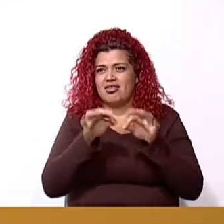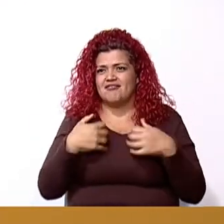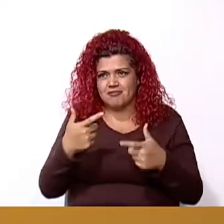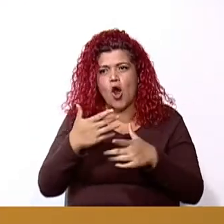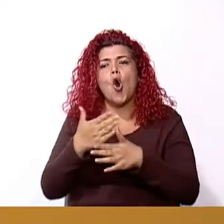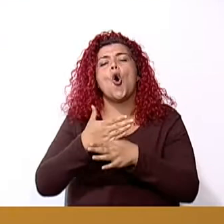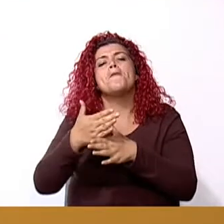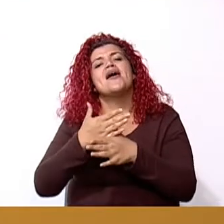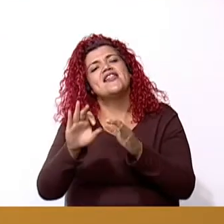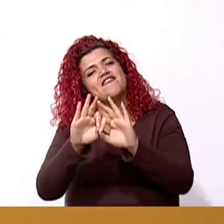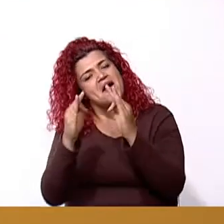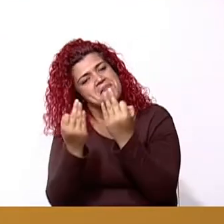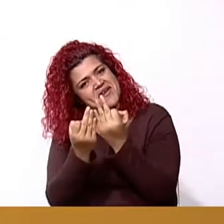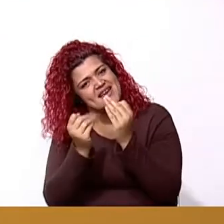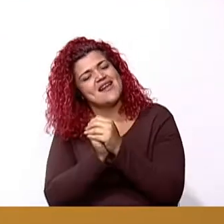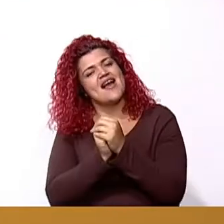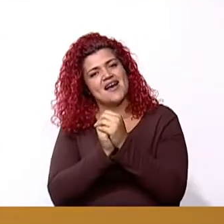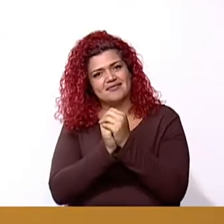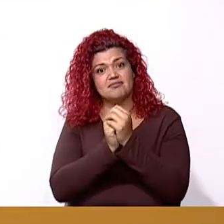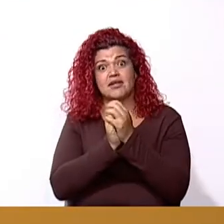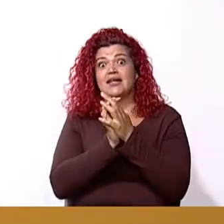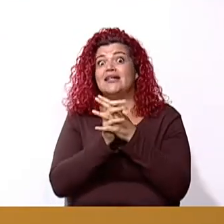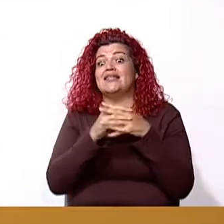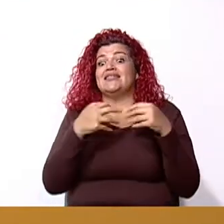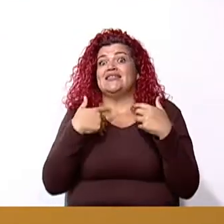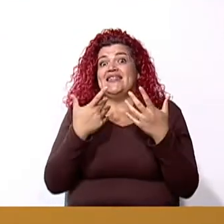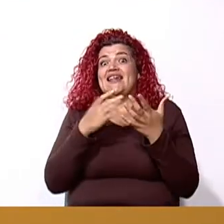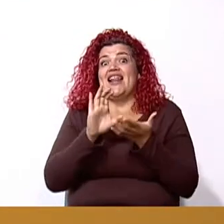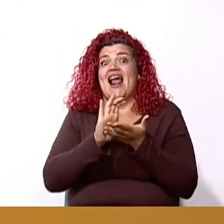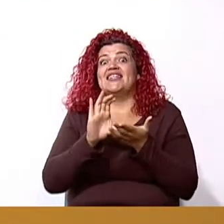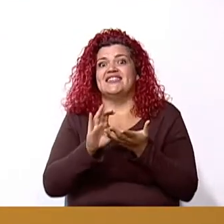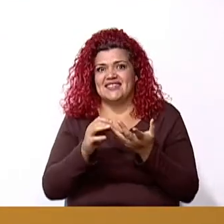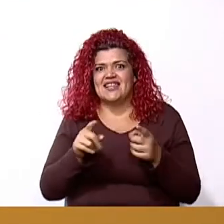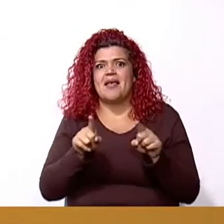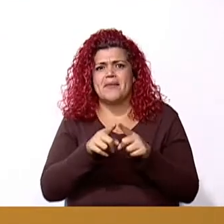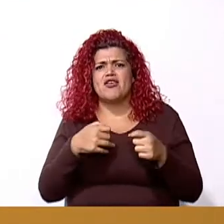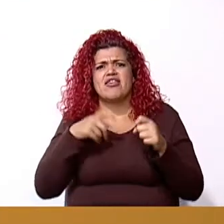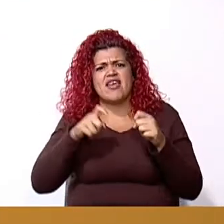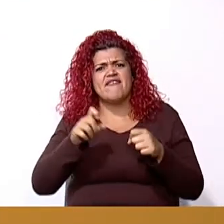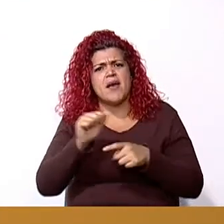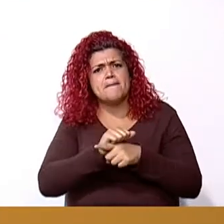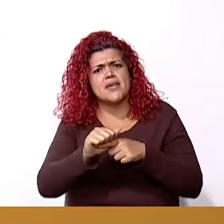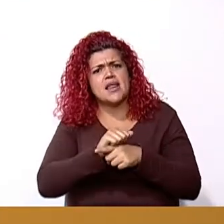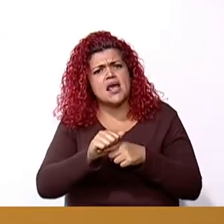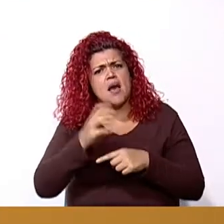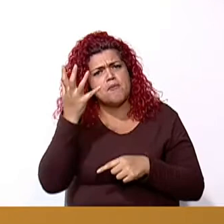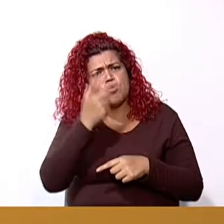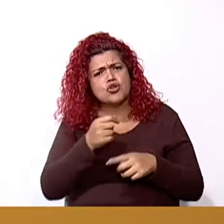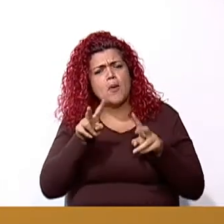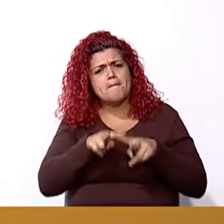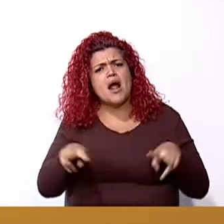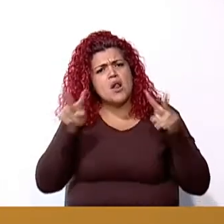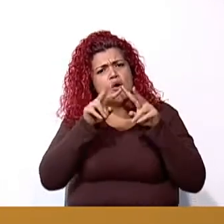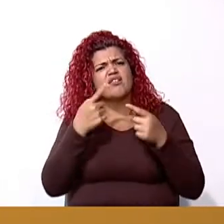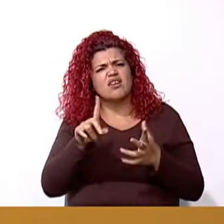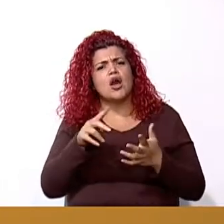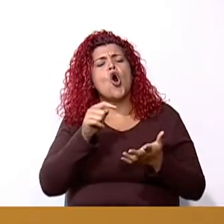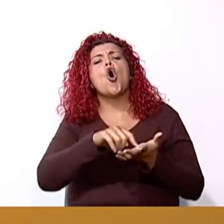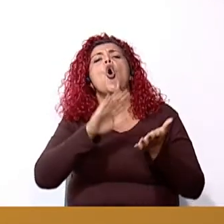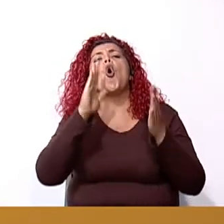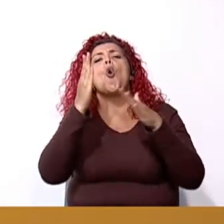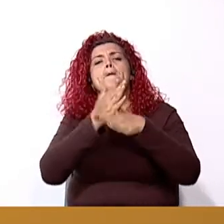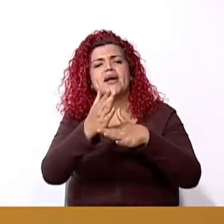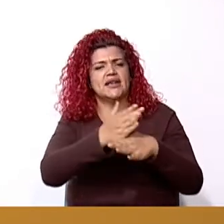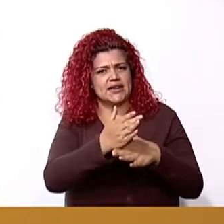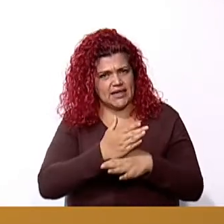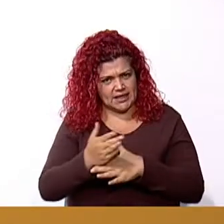de la familia. Incluso cuando estamos en clases, también debemos de practicar este hermoso valor de compartir. Y bueno,